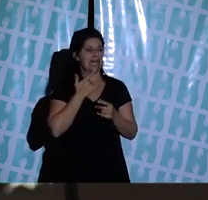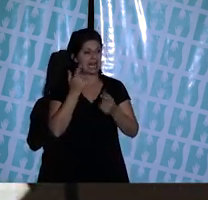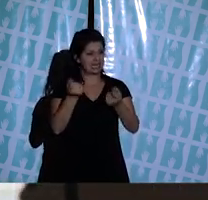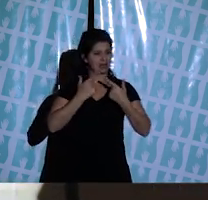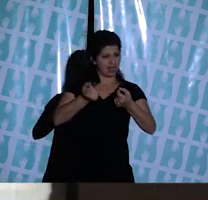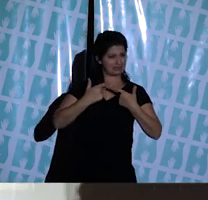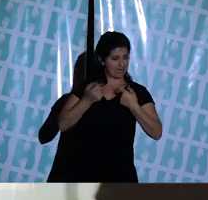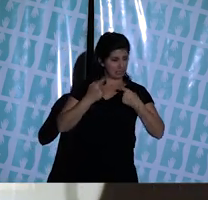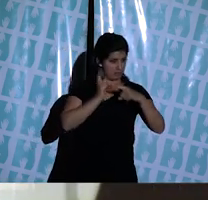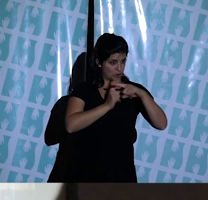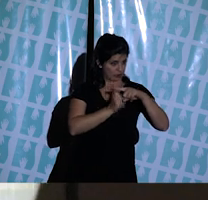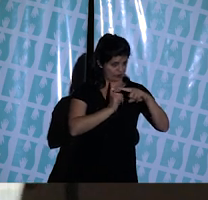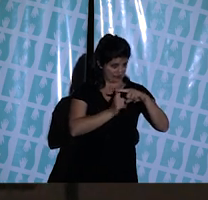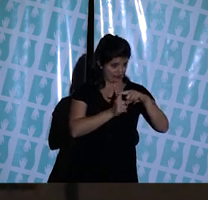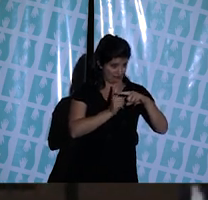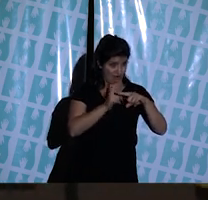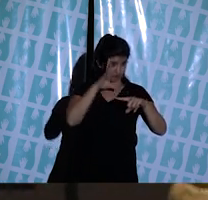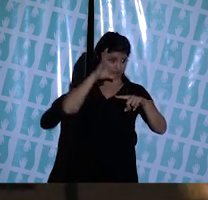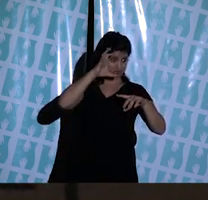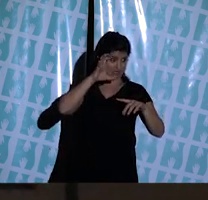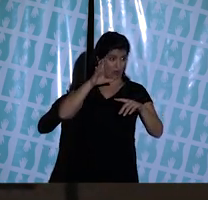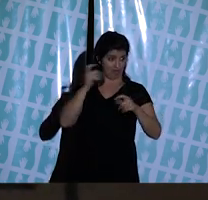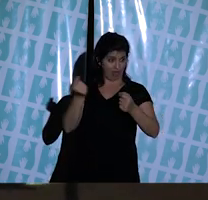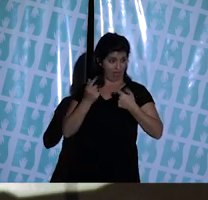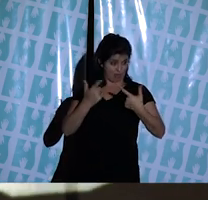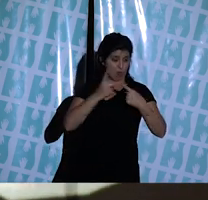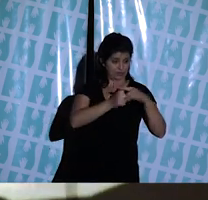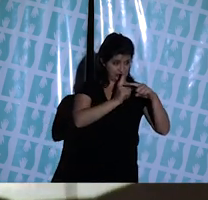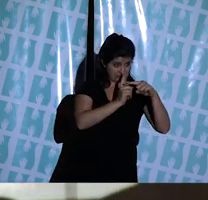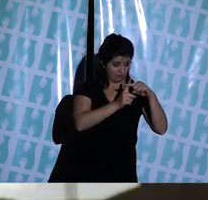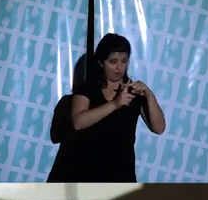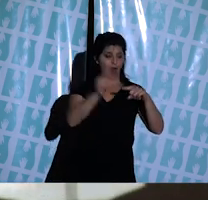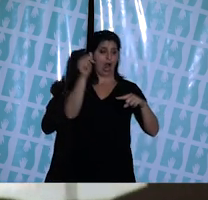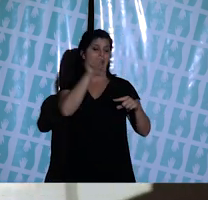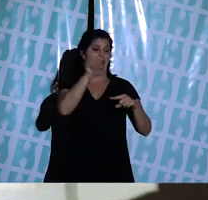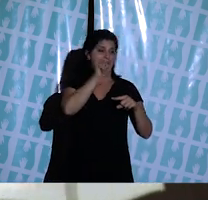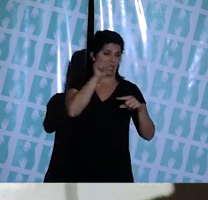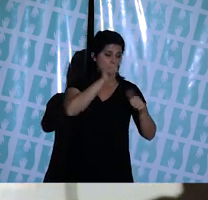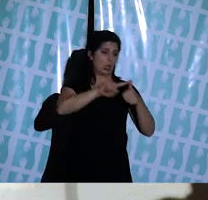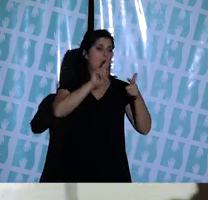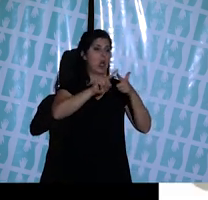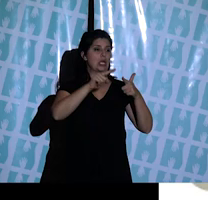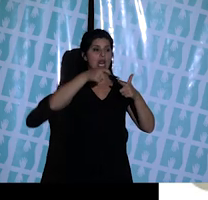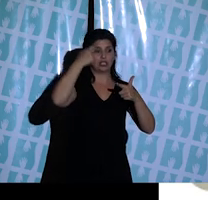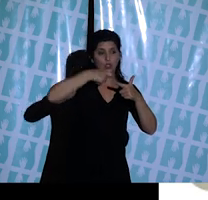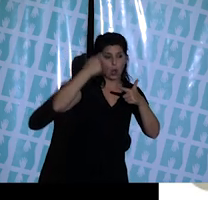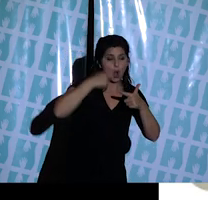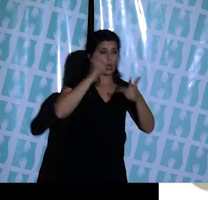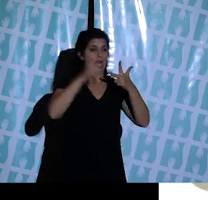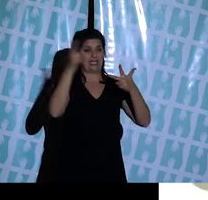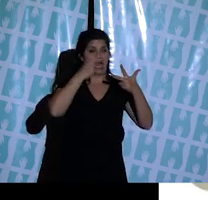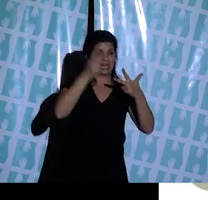placer, el refuerzo, ¿se acuerdan? El refuerzo positivo. Y el alcohol, la cocaína, las anfetaminas, el tabaco